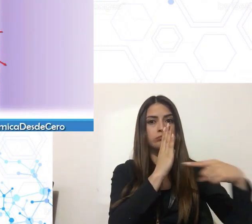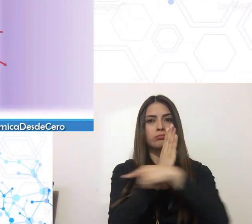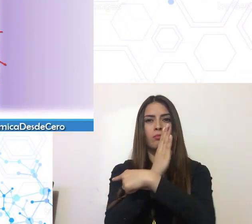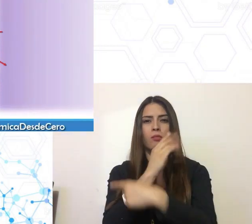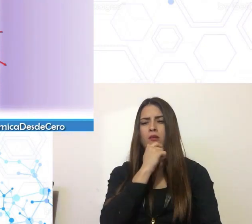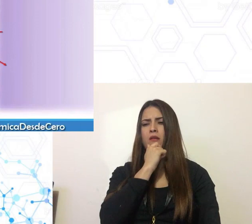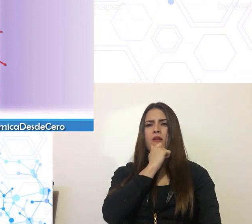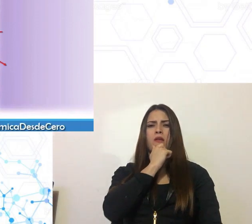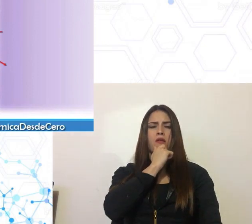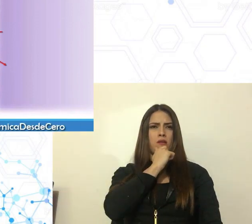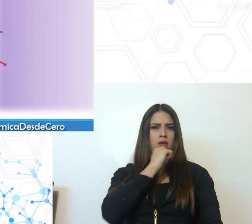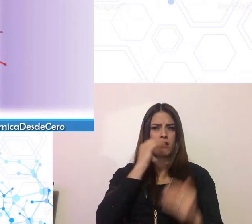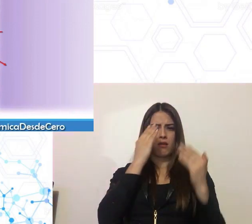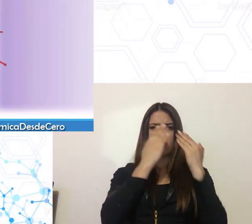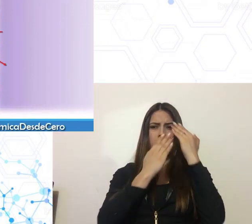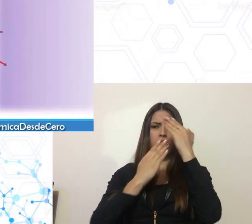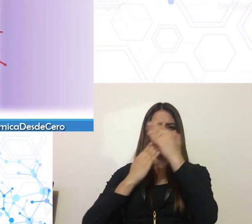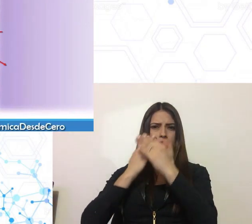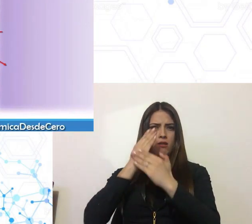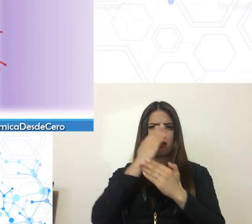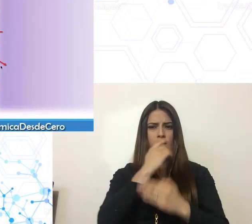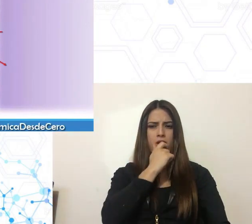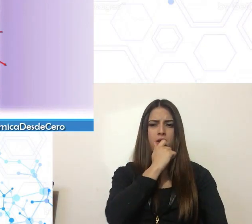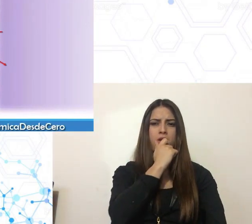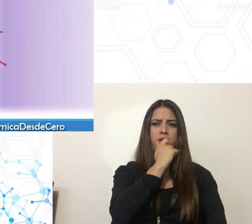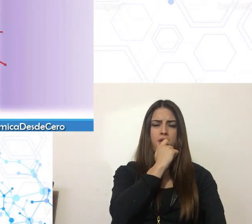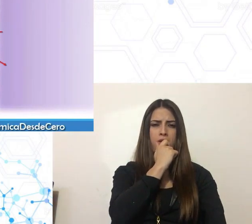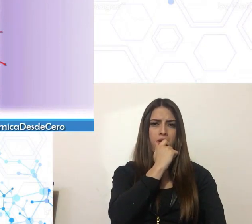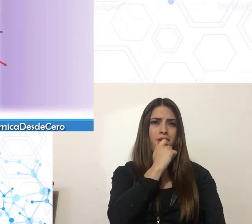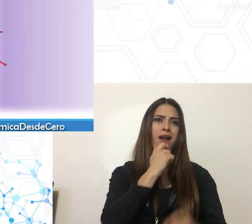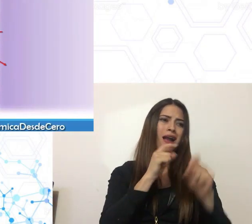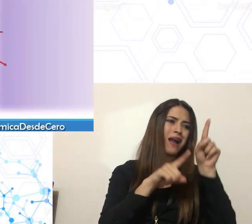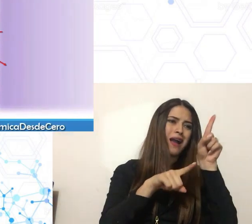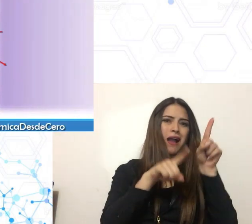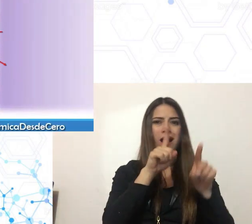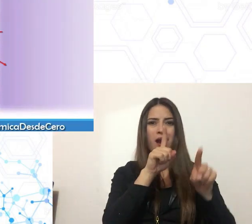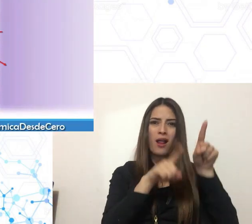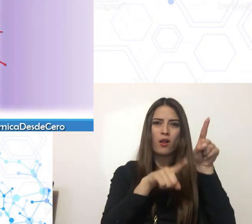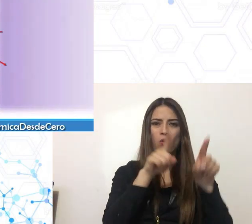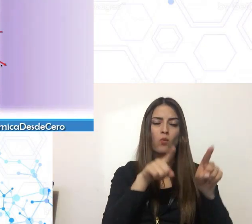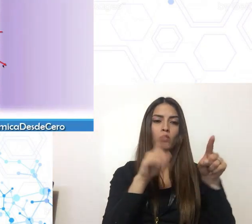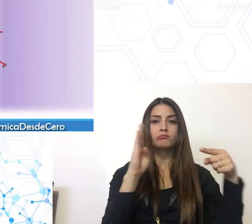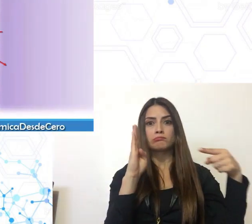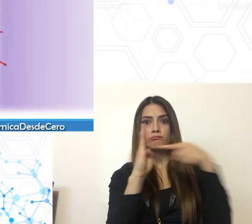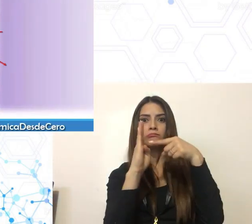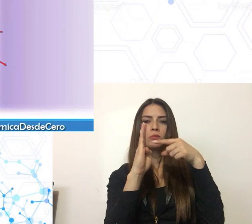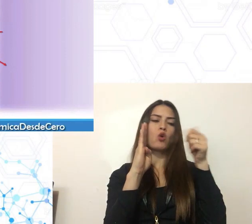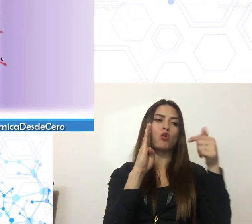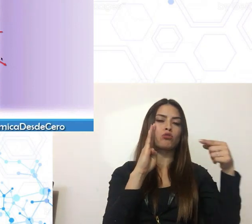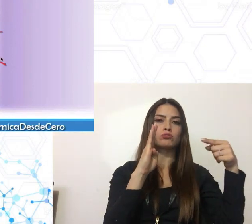horizontalmente, sino que iban a ser desviados y otros entonces iban a ser devueltos porque chocaban e iban a